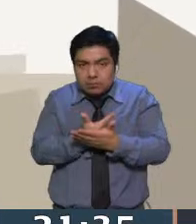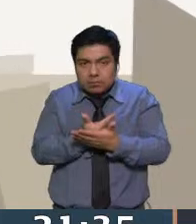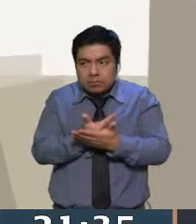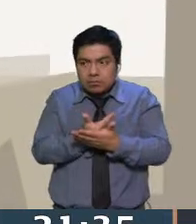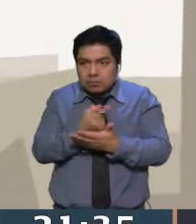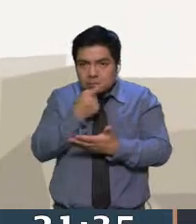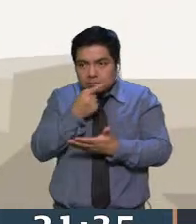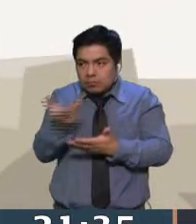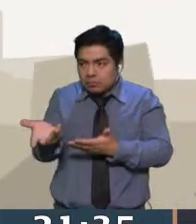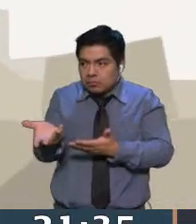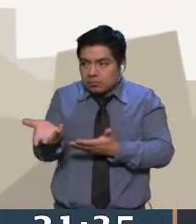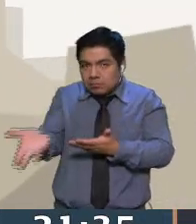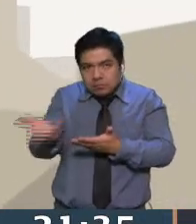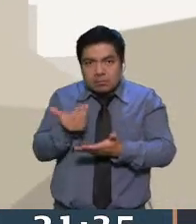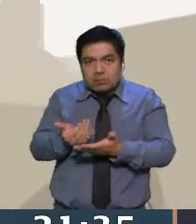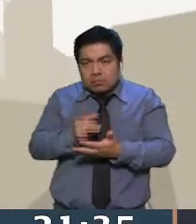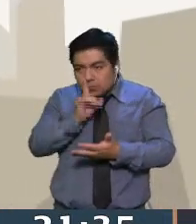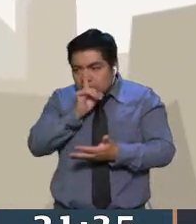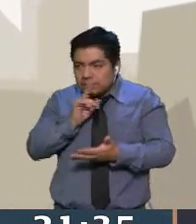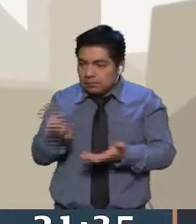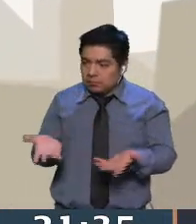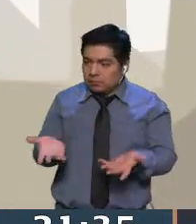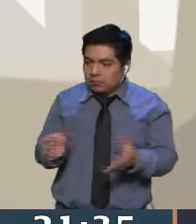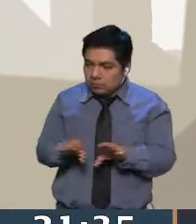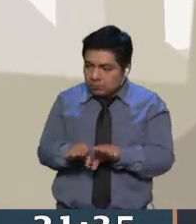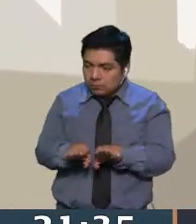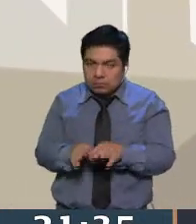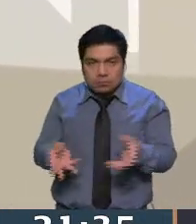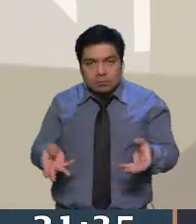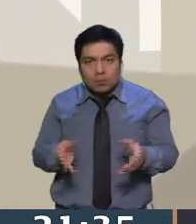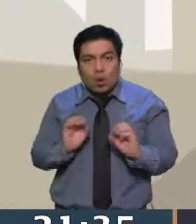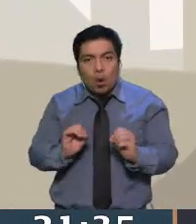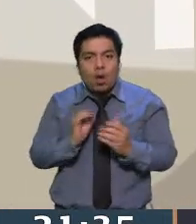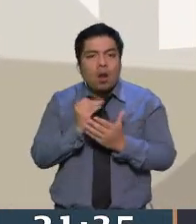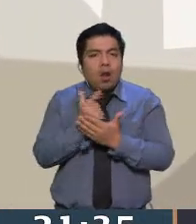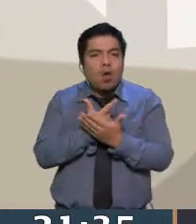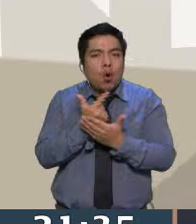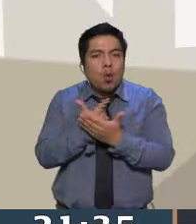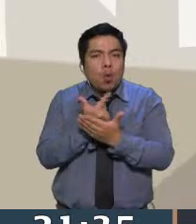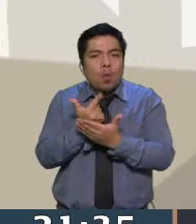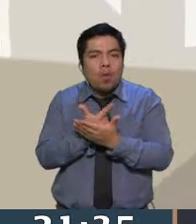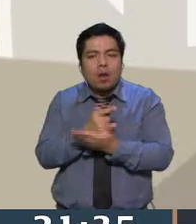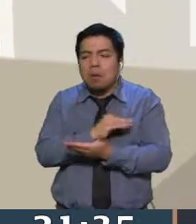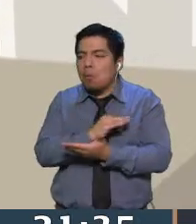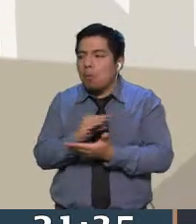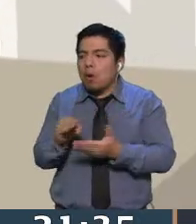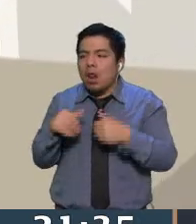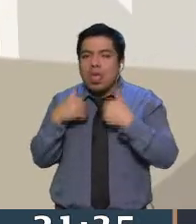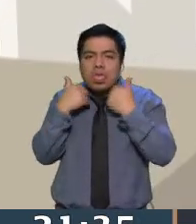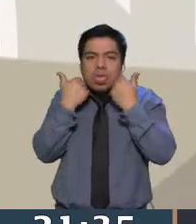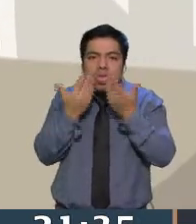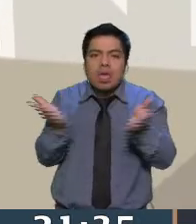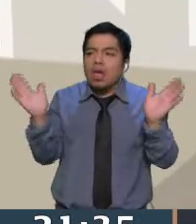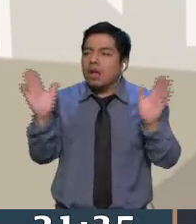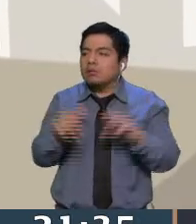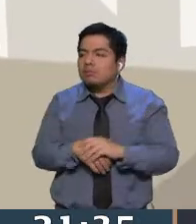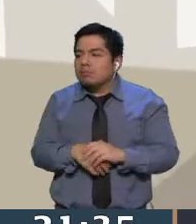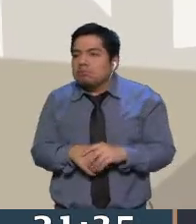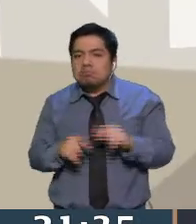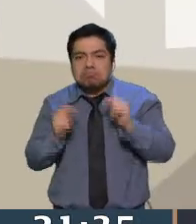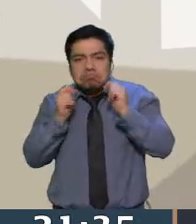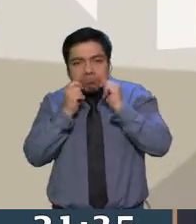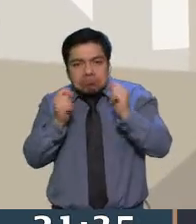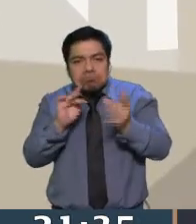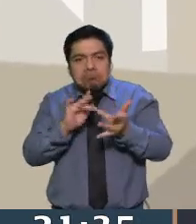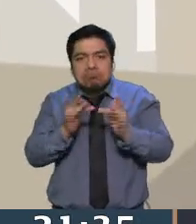pueda decir, señor, usted no mienta. ¿O los notarios pueden hacer ese tipo de tropelías e inmoralidades en